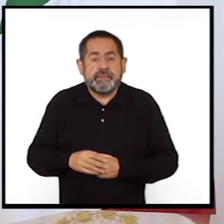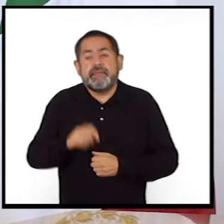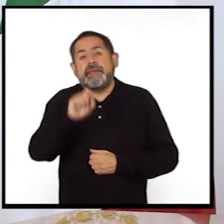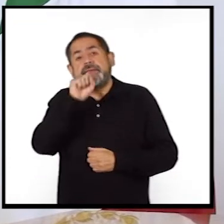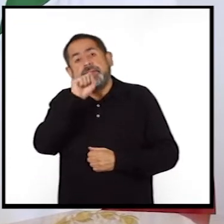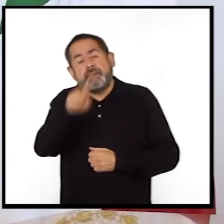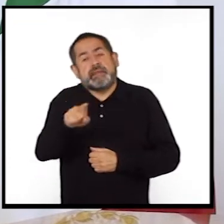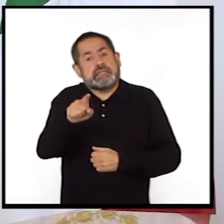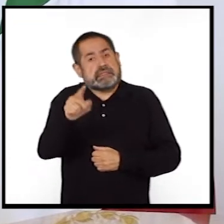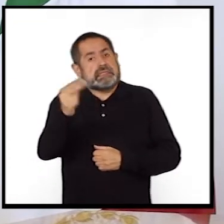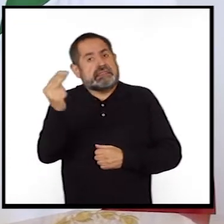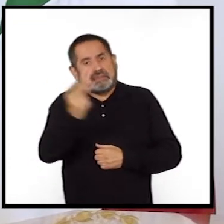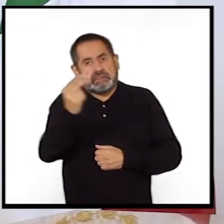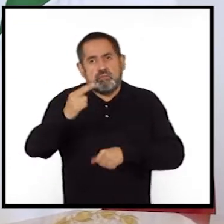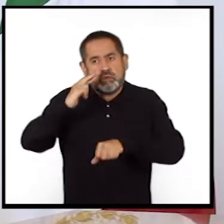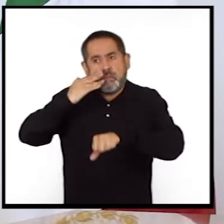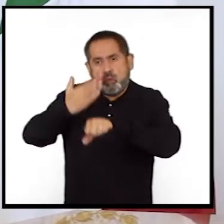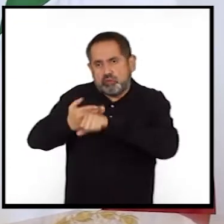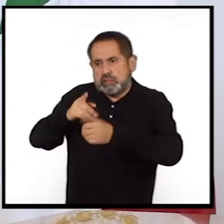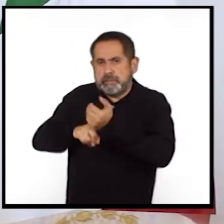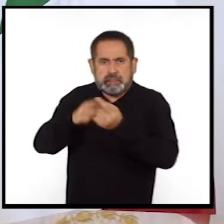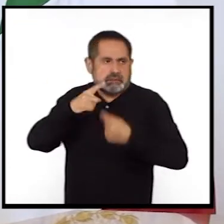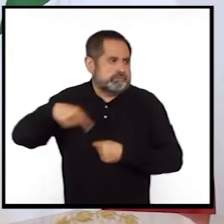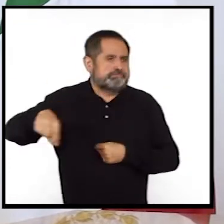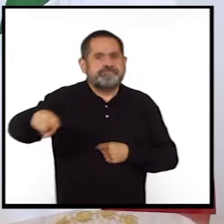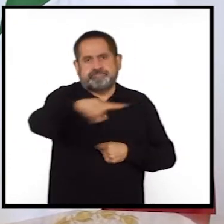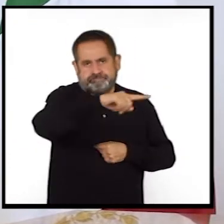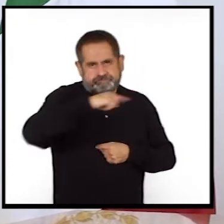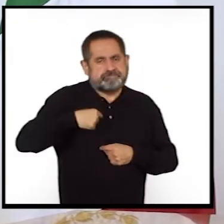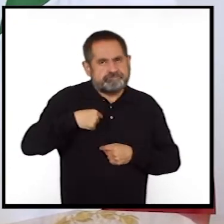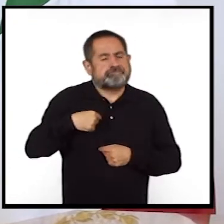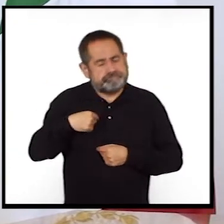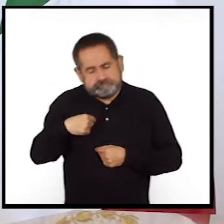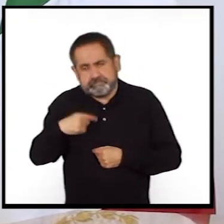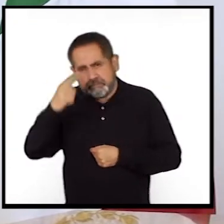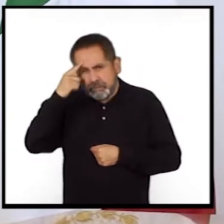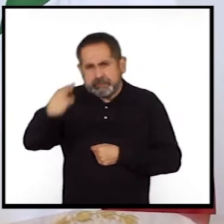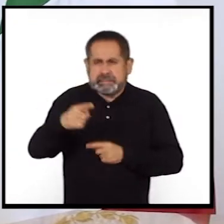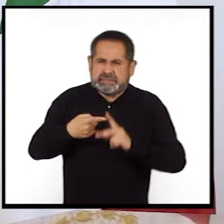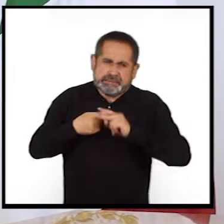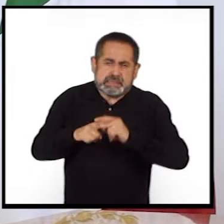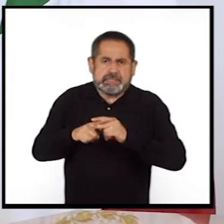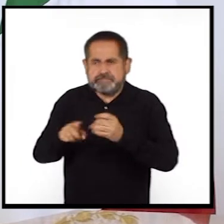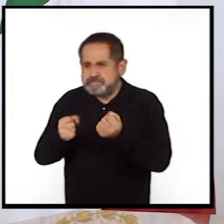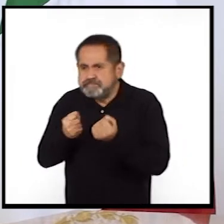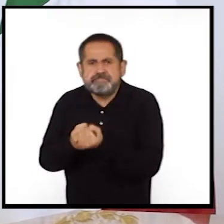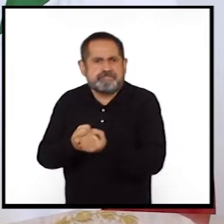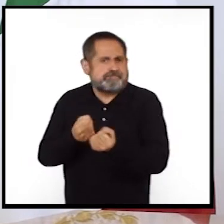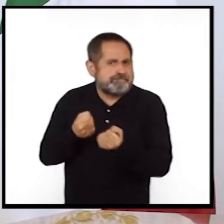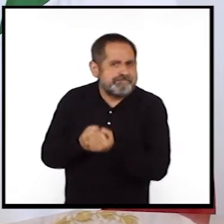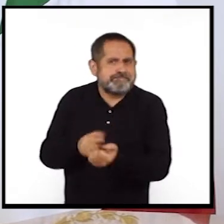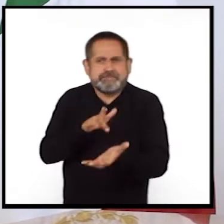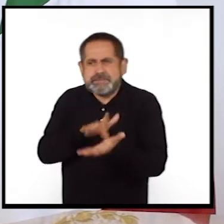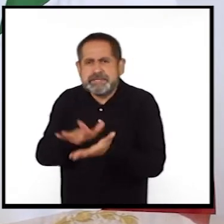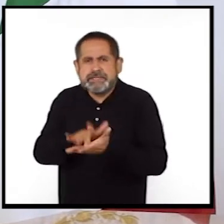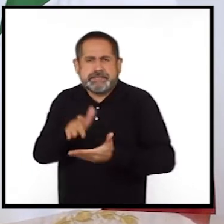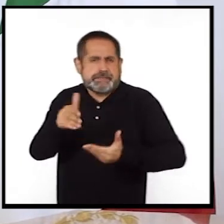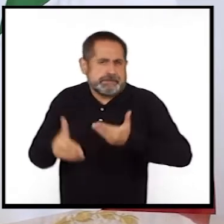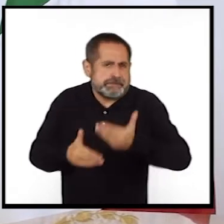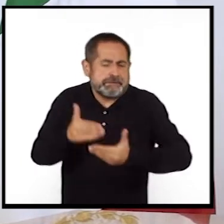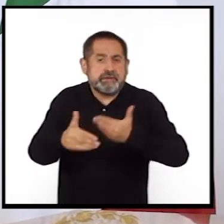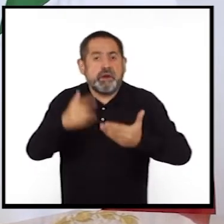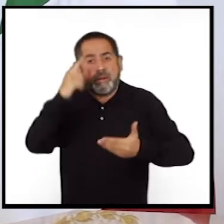también debemos ser corresponsables en su consolidación como palanca de